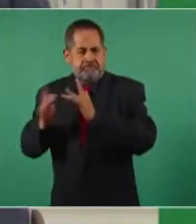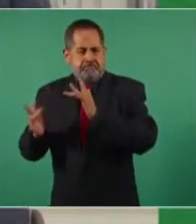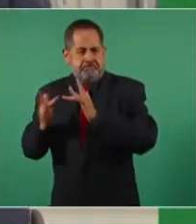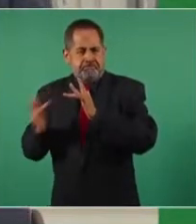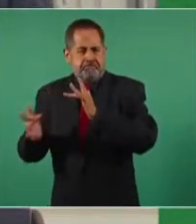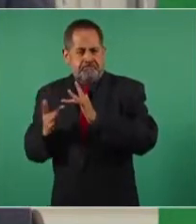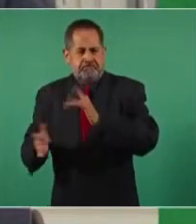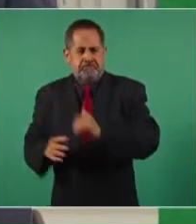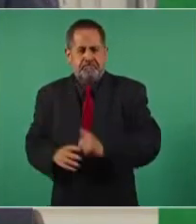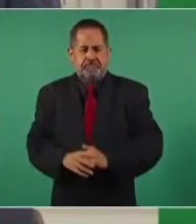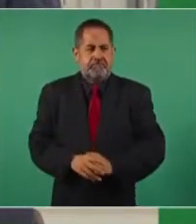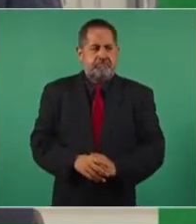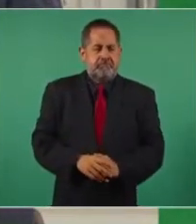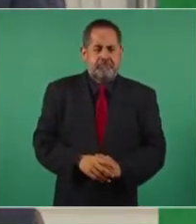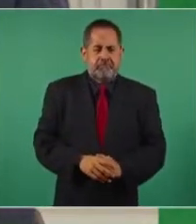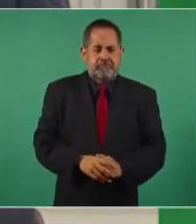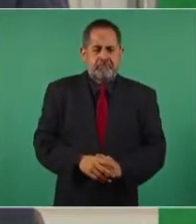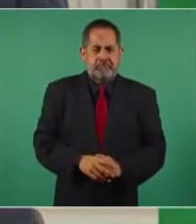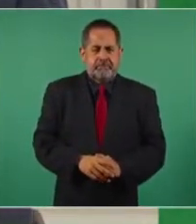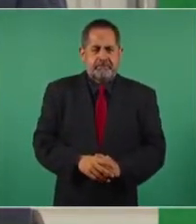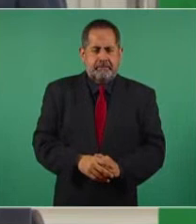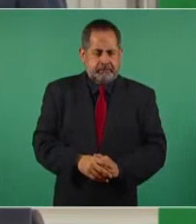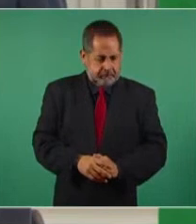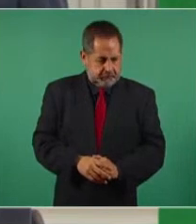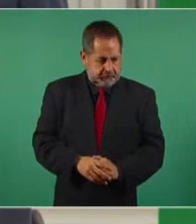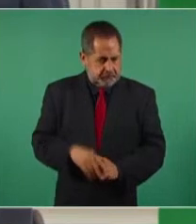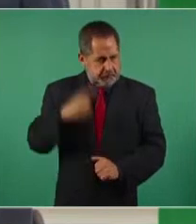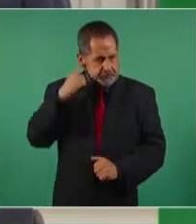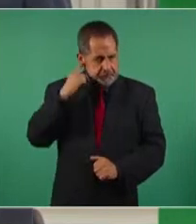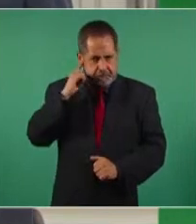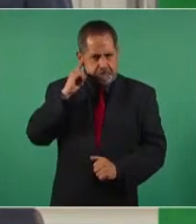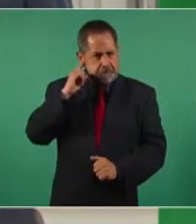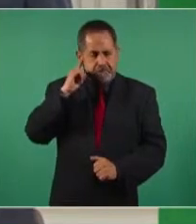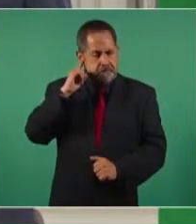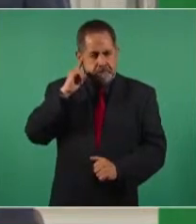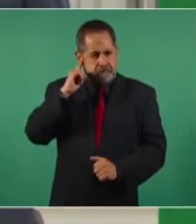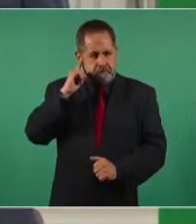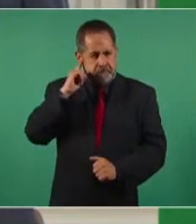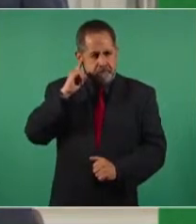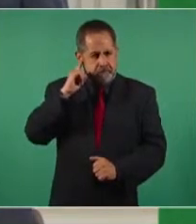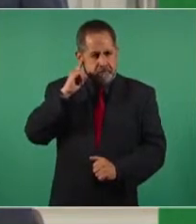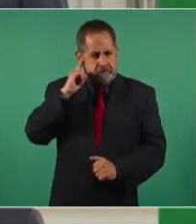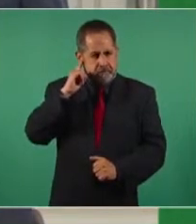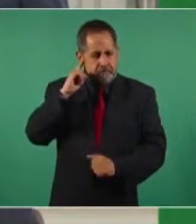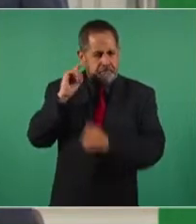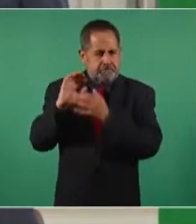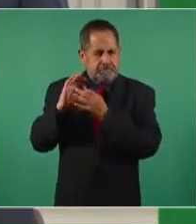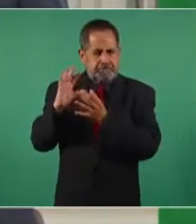en los que vive dos horas